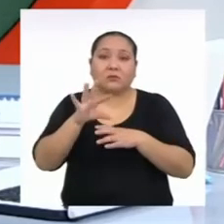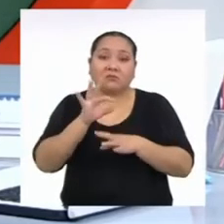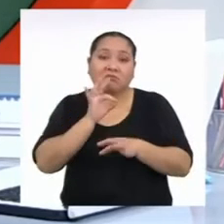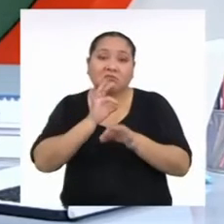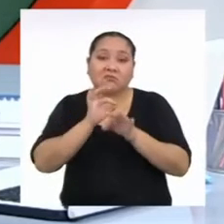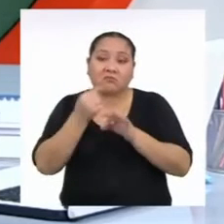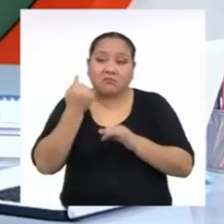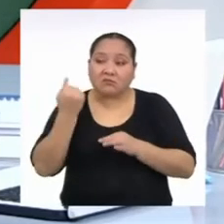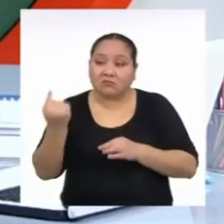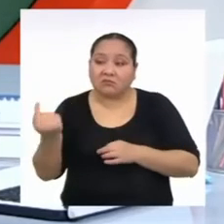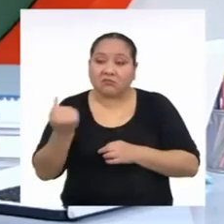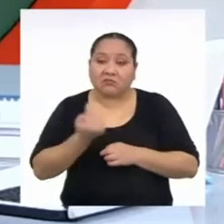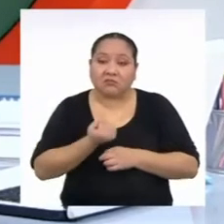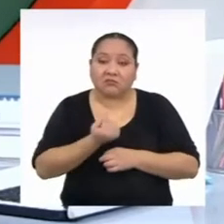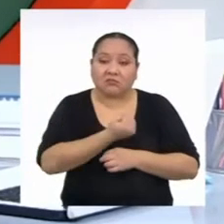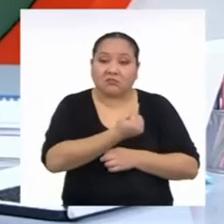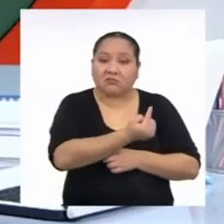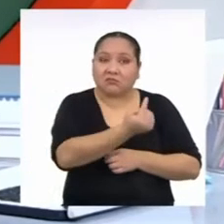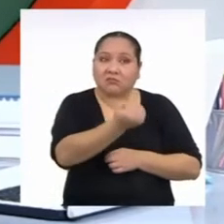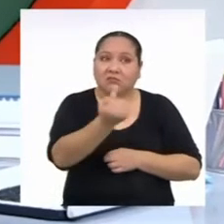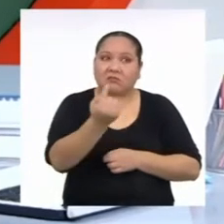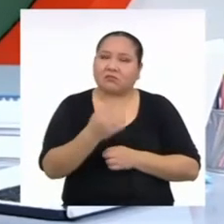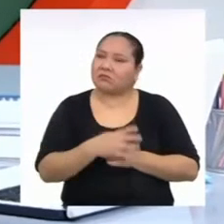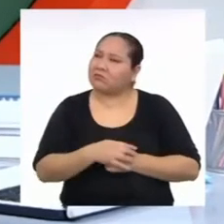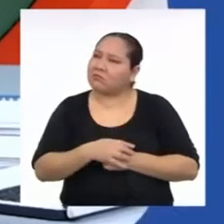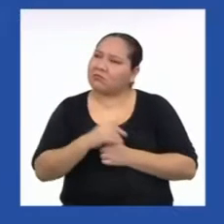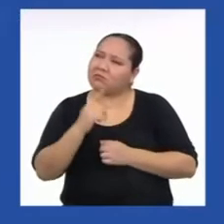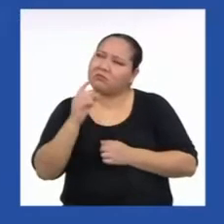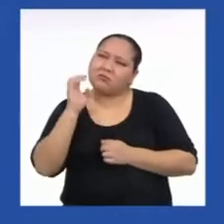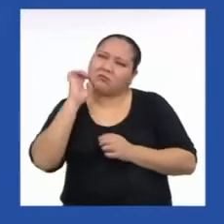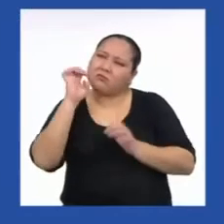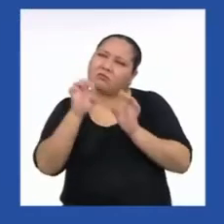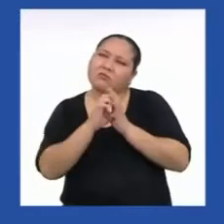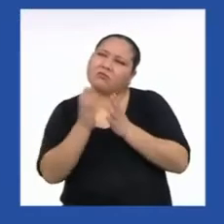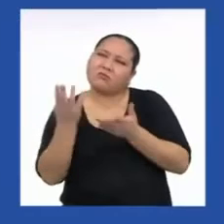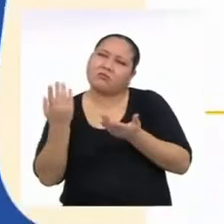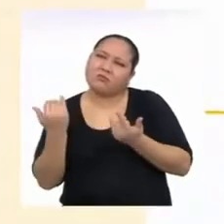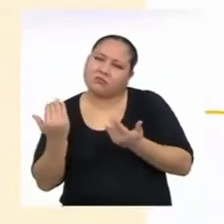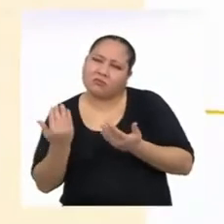Creo que con un ejemplo quedaría más claro.